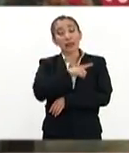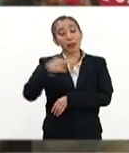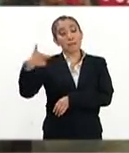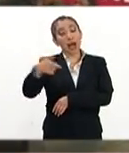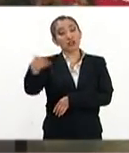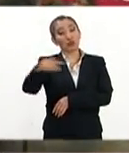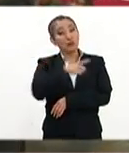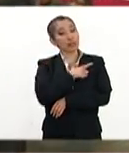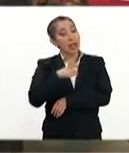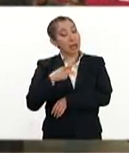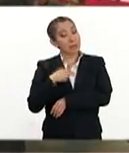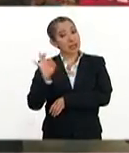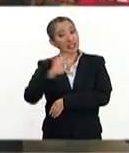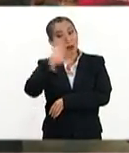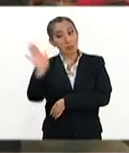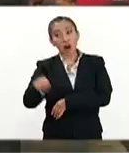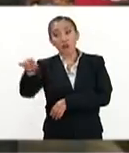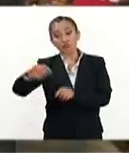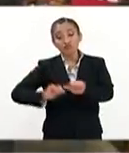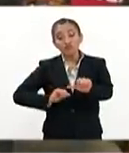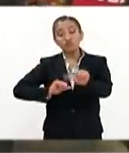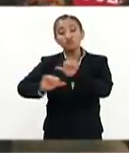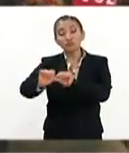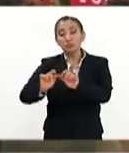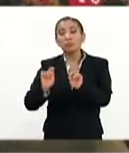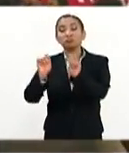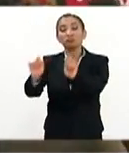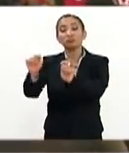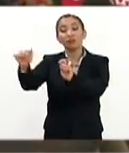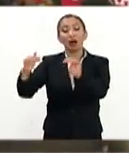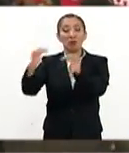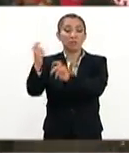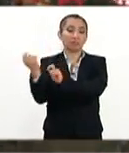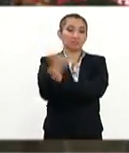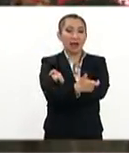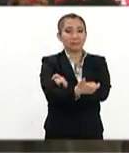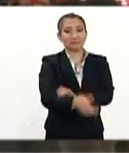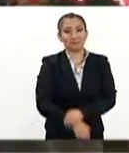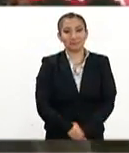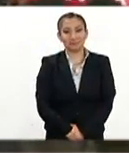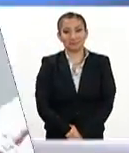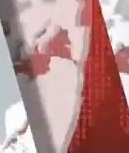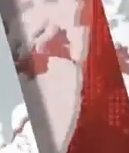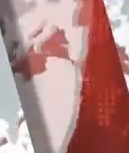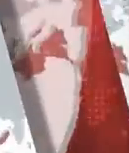sus deudas y si fallece, sus sucesores tienen el deber de asumirlas.